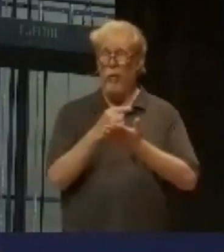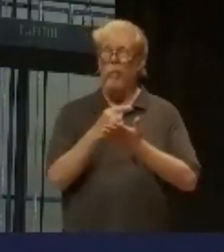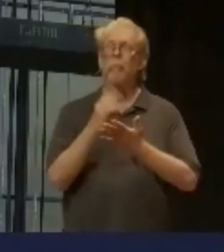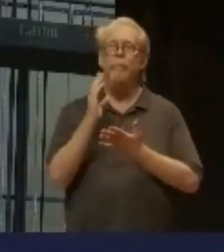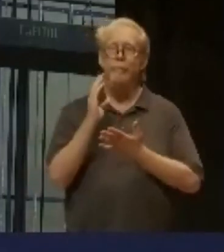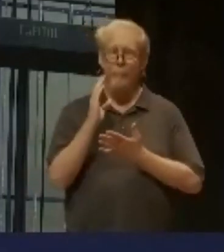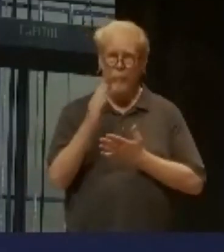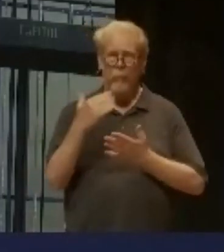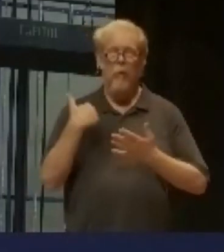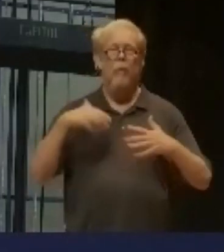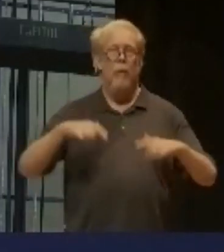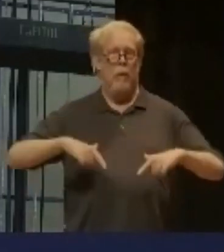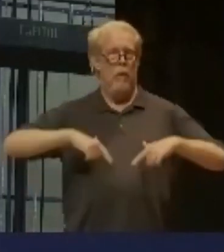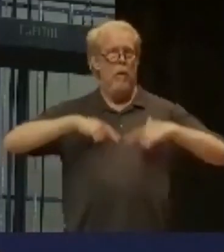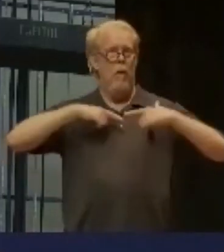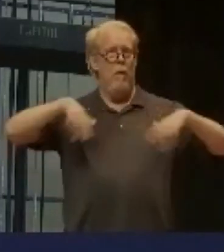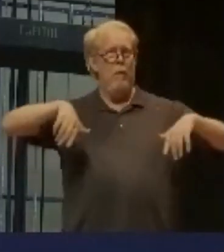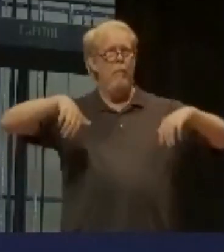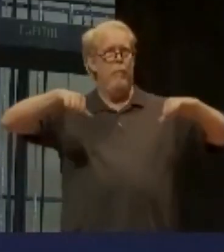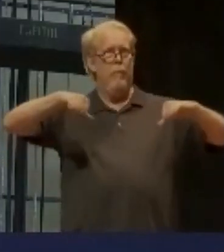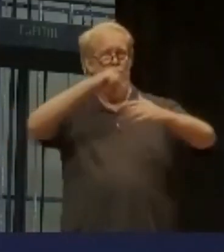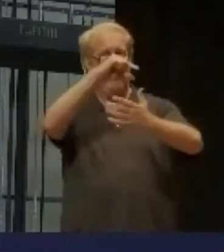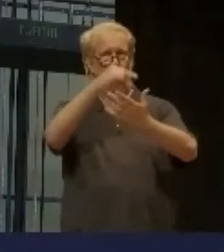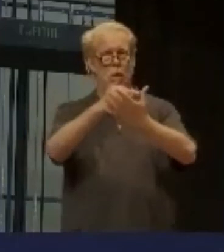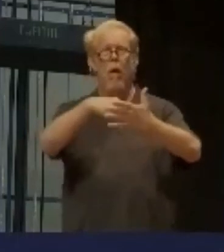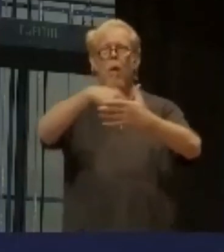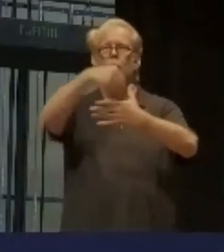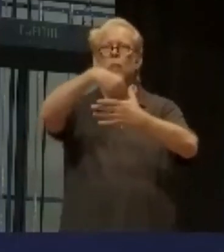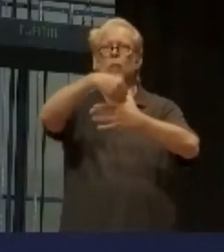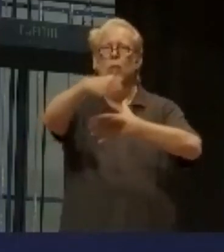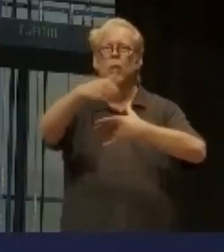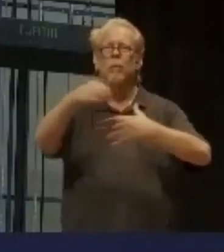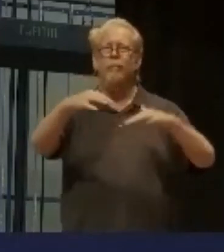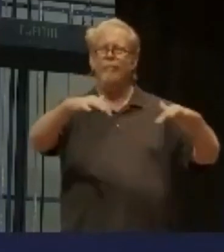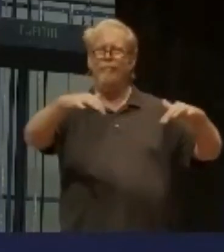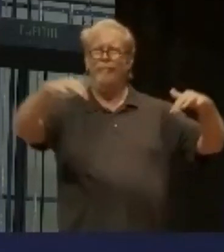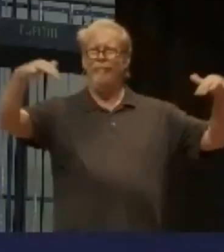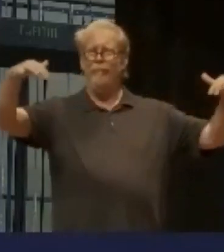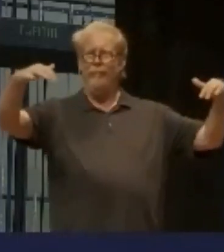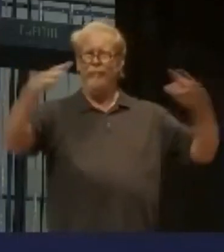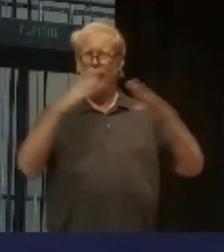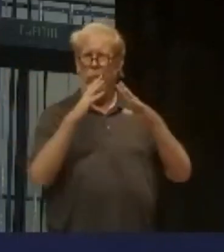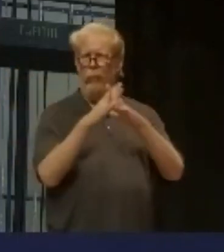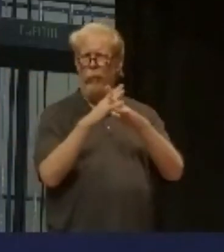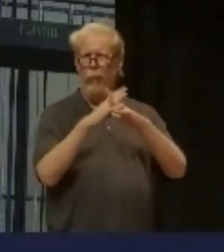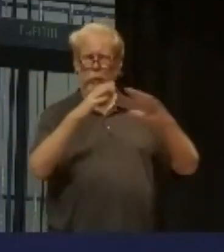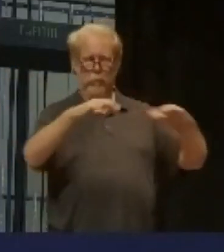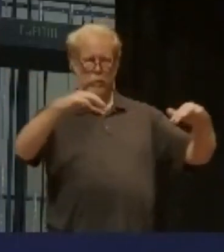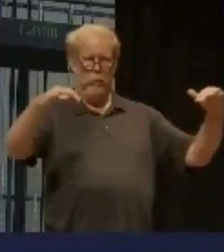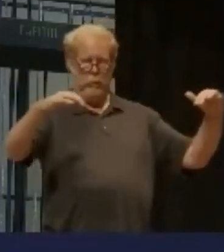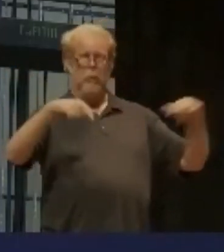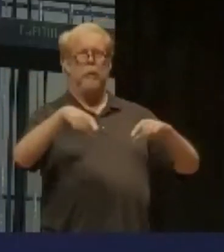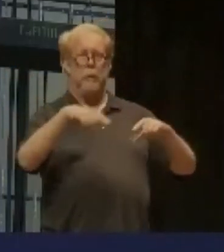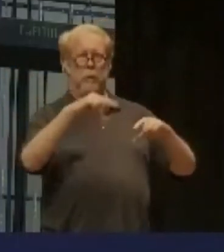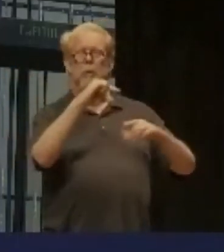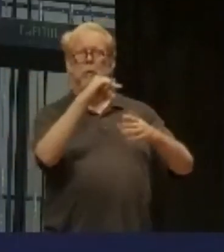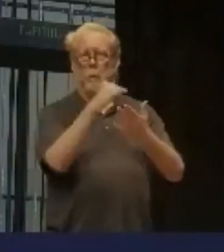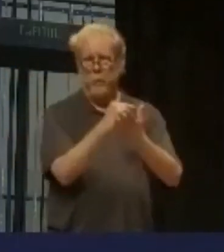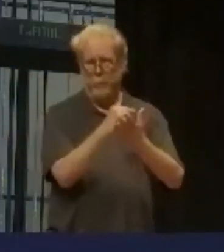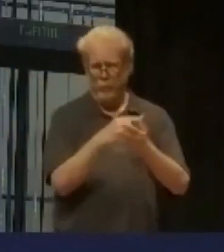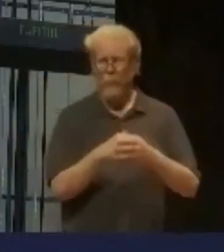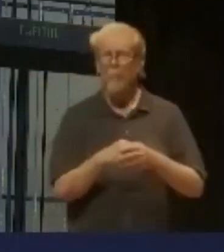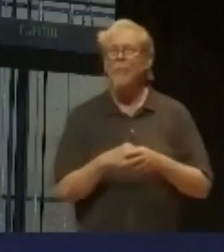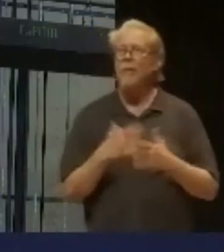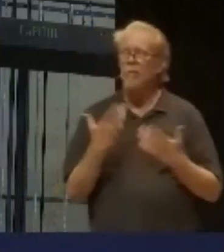¿Cuándo tenemos la graduación? Vamos a tener la graduación en vivo. Estas se van a hacer en exteriores, en el estadio. Y vamos a obtener todos